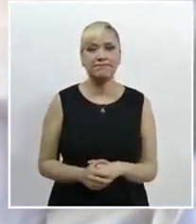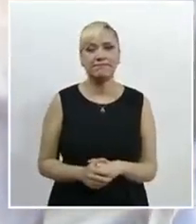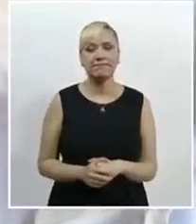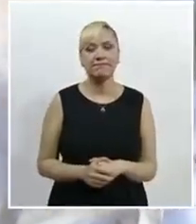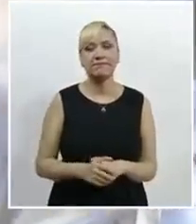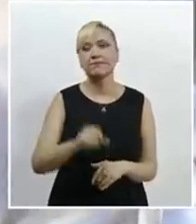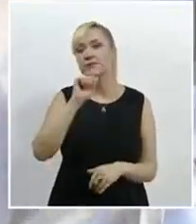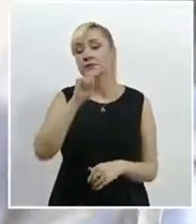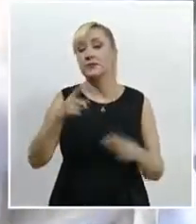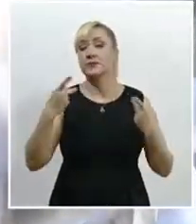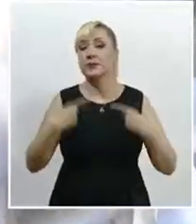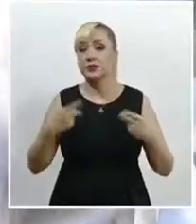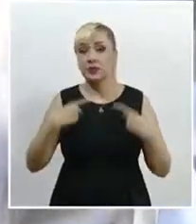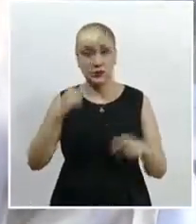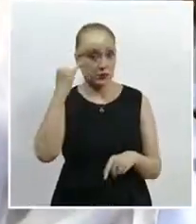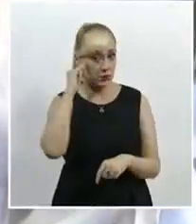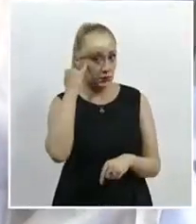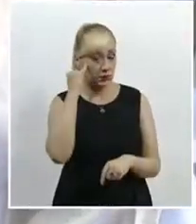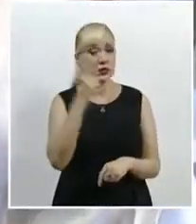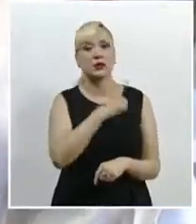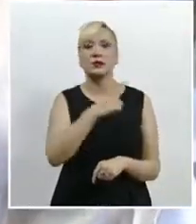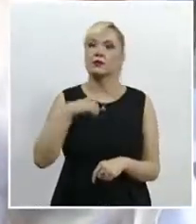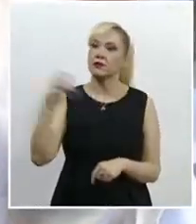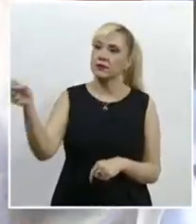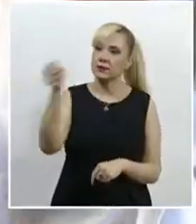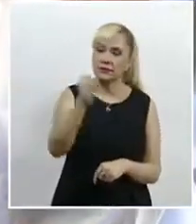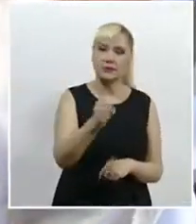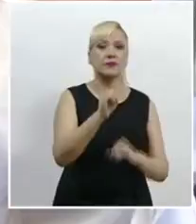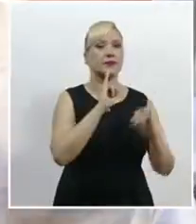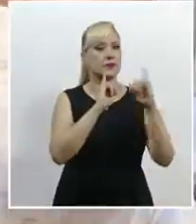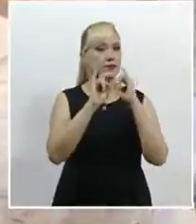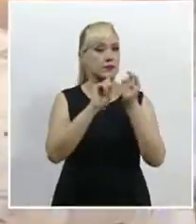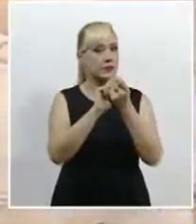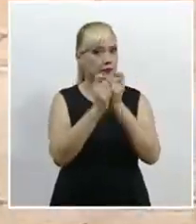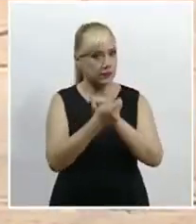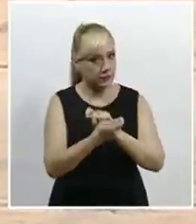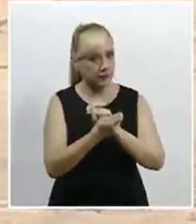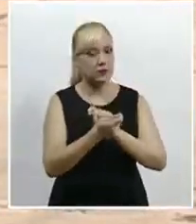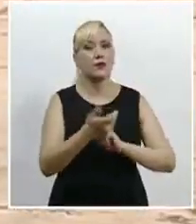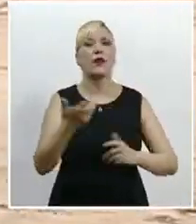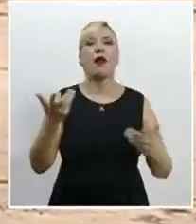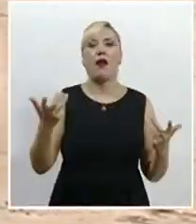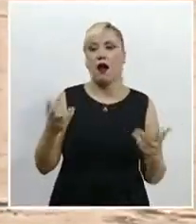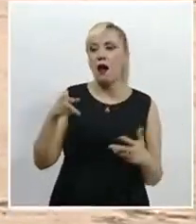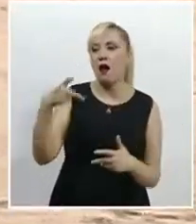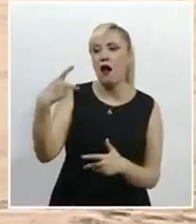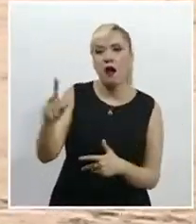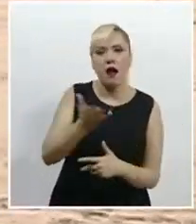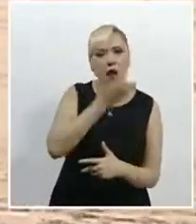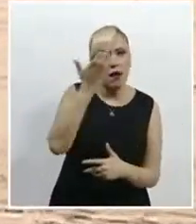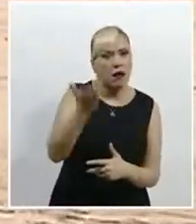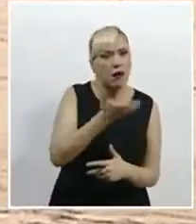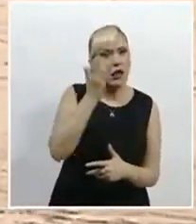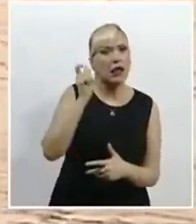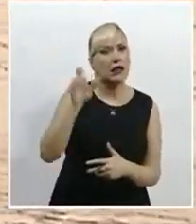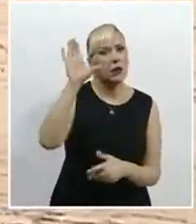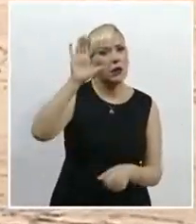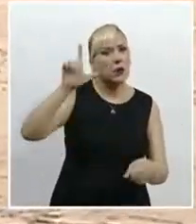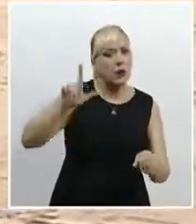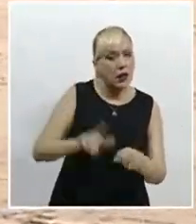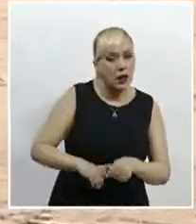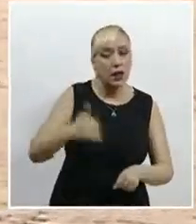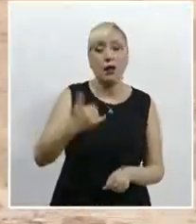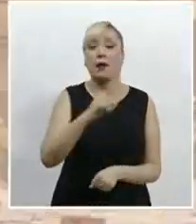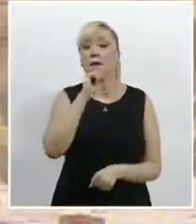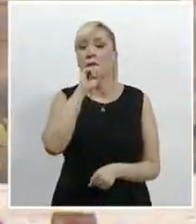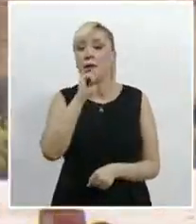En el caso de las personas indígenas, deberán contar con intérprete y traductor, así como tomar en cuenta sus usos y costumbres. Asimismo, se contempla